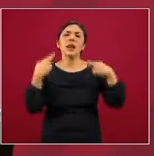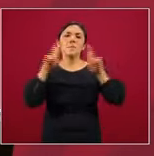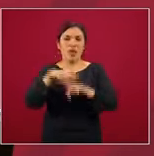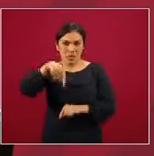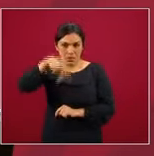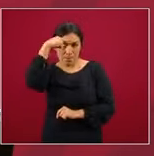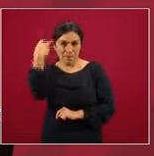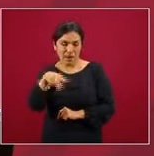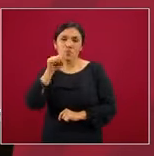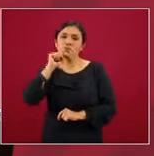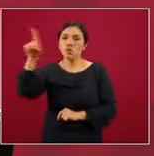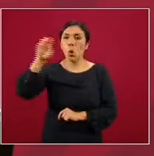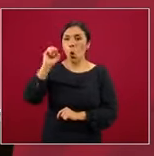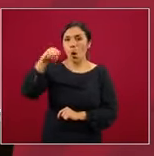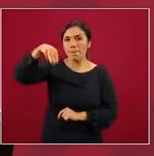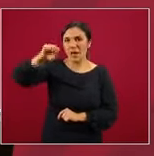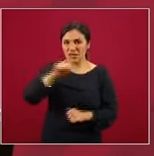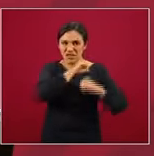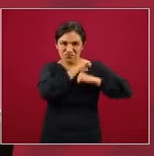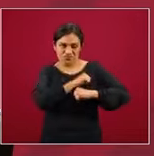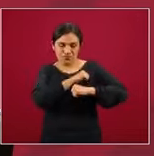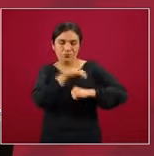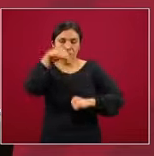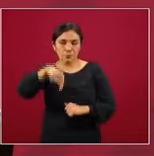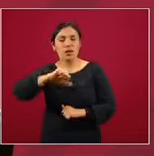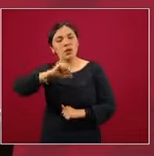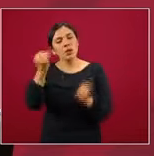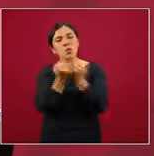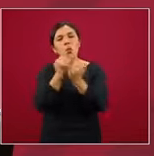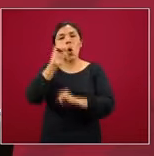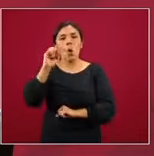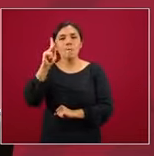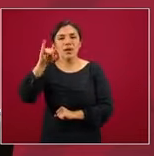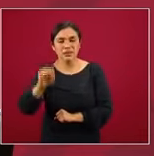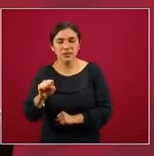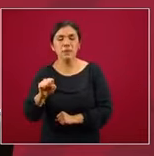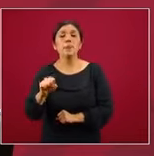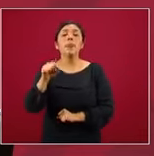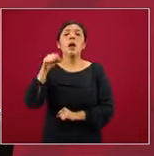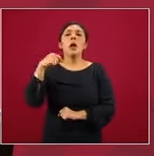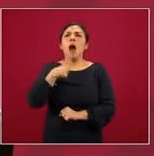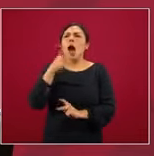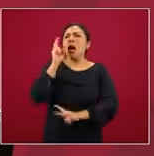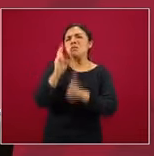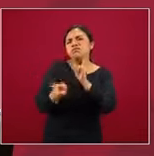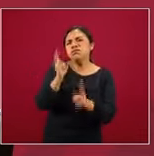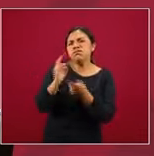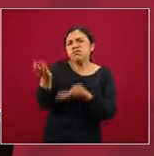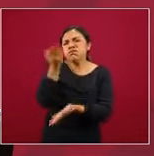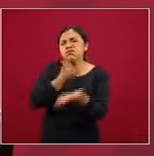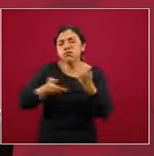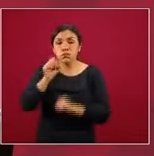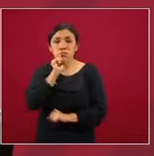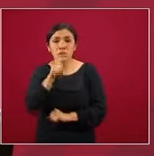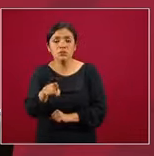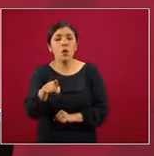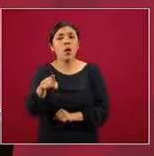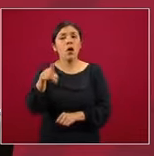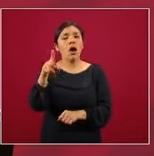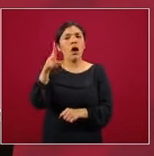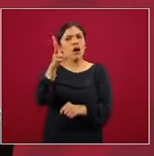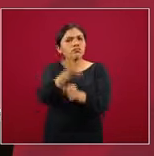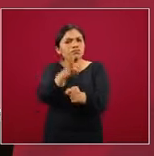la Organización Mundial de la Salud y la Organización Panamericana de la Salud, y comentábamos precisamente de la invitación que